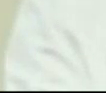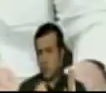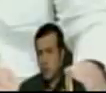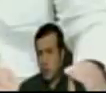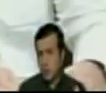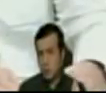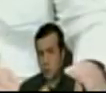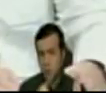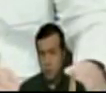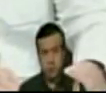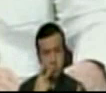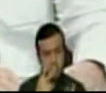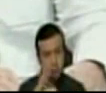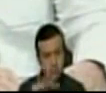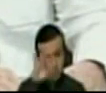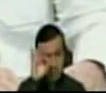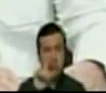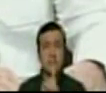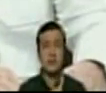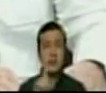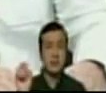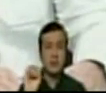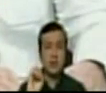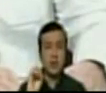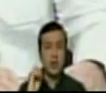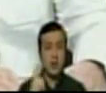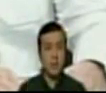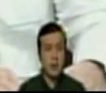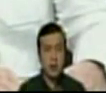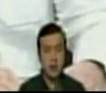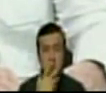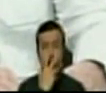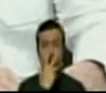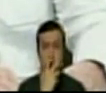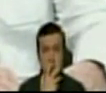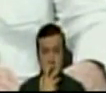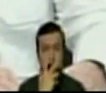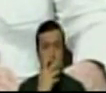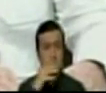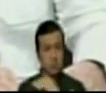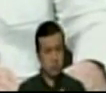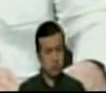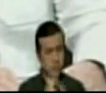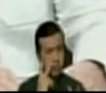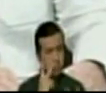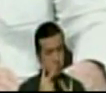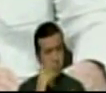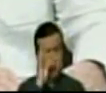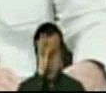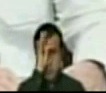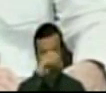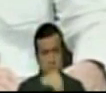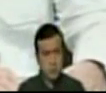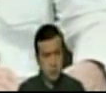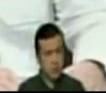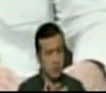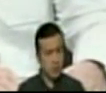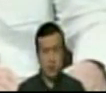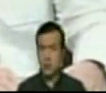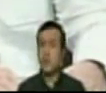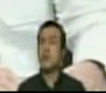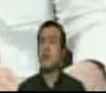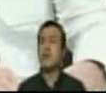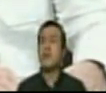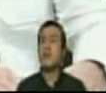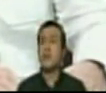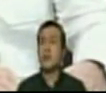Guayas. De encontrar más de 100 ventiladores mecánicos dentro de las instalaciones del Hospital Teodoro Maldonado, que